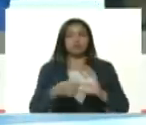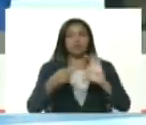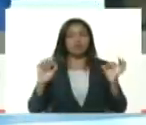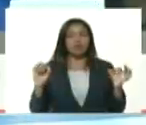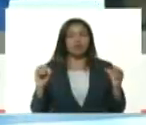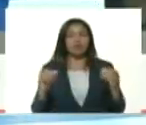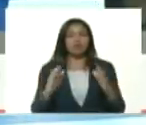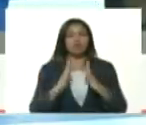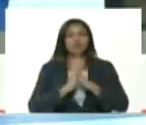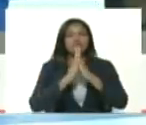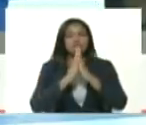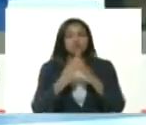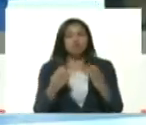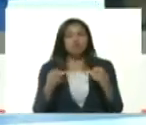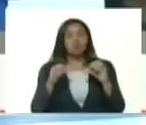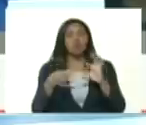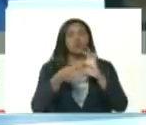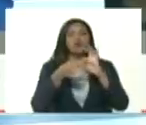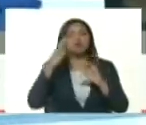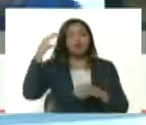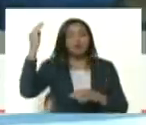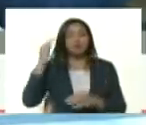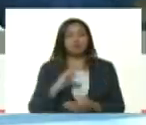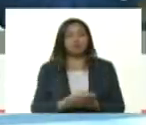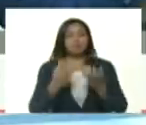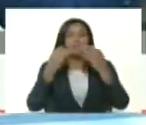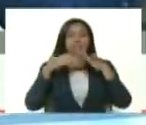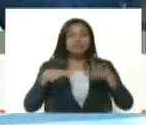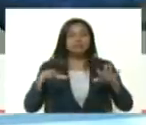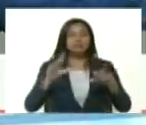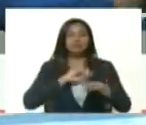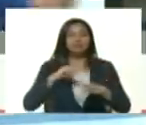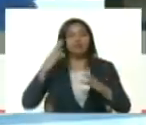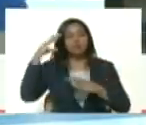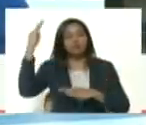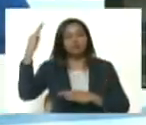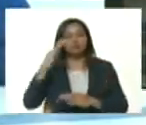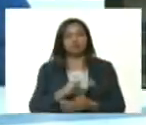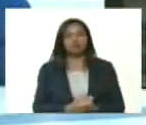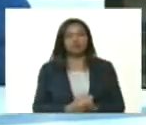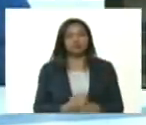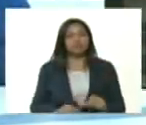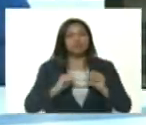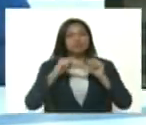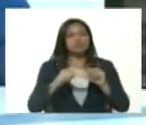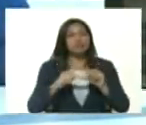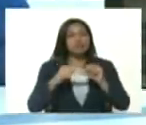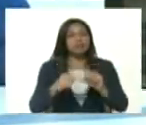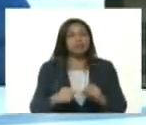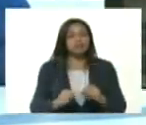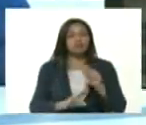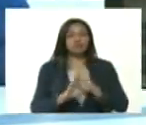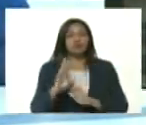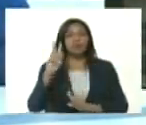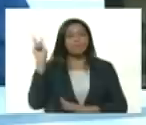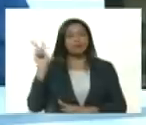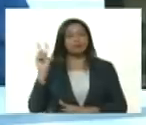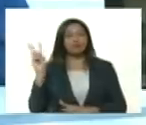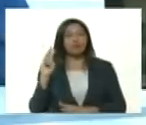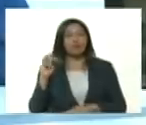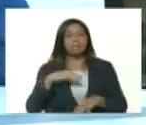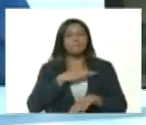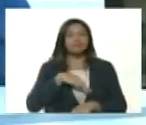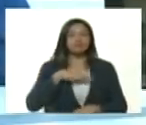oración, unidos a Dios, bendecidos por nuestro Dios, seguir avanzando. Venezuela,